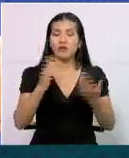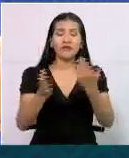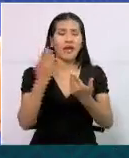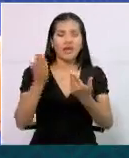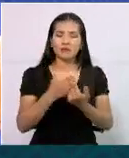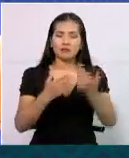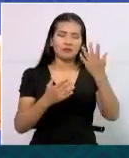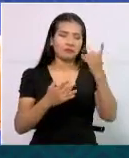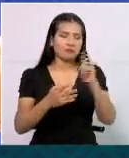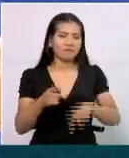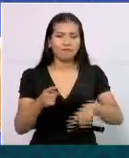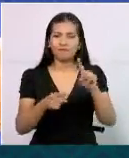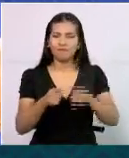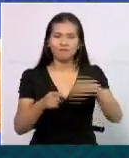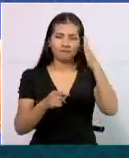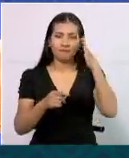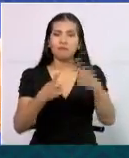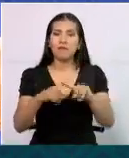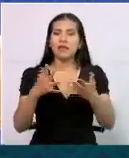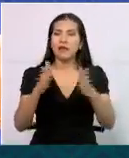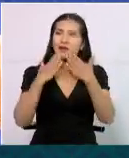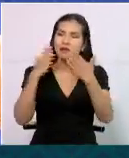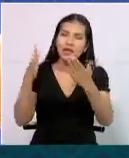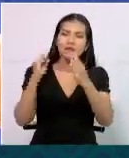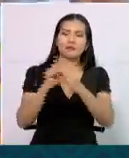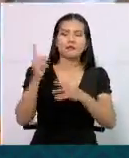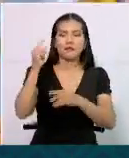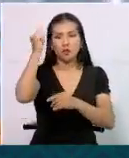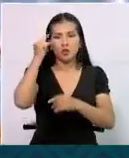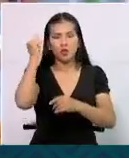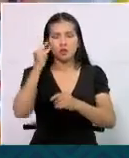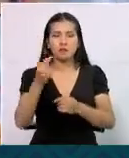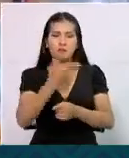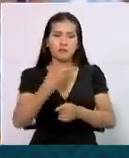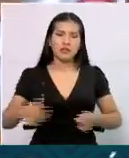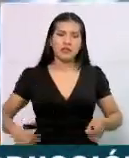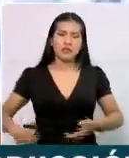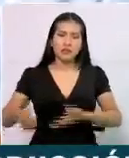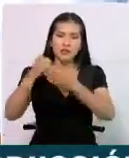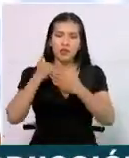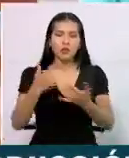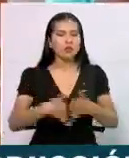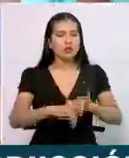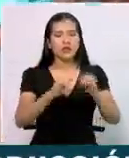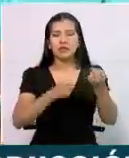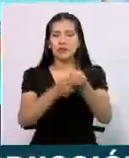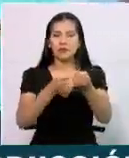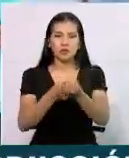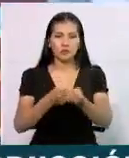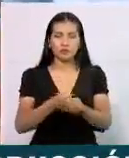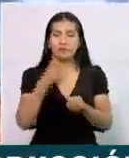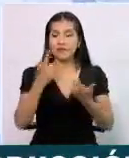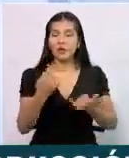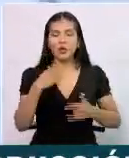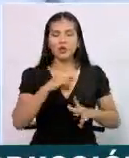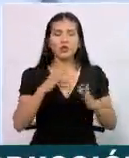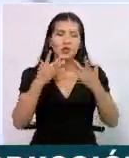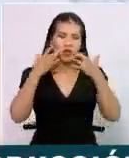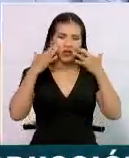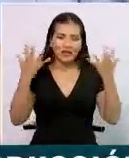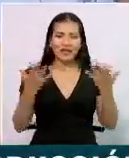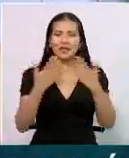de nuestro hermano presidente a nivel de gobierno, que también se ha hecho posible estos proyectos y va a seguir apoyando, compañeros. Me siento muy contento, agradecer,